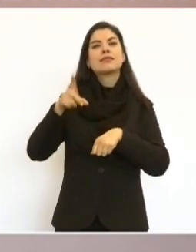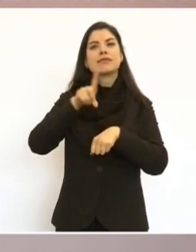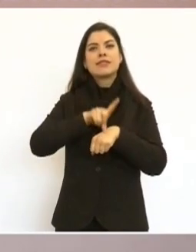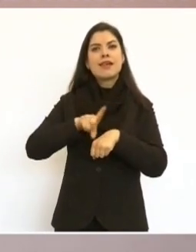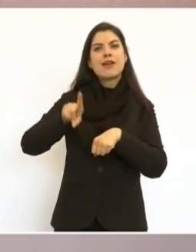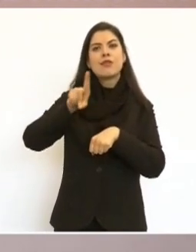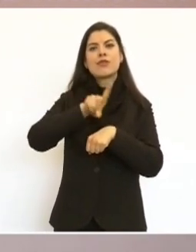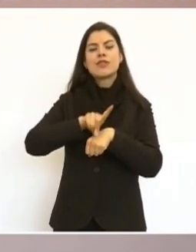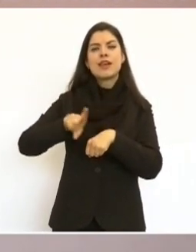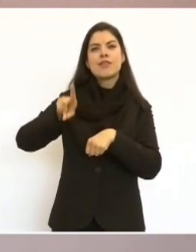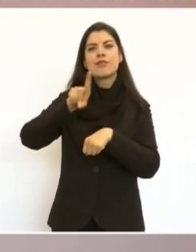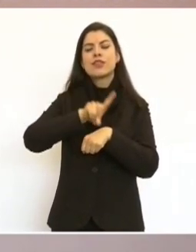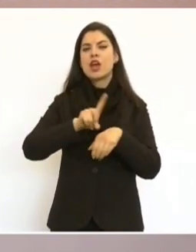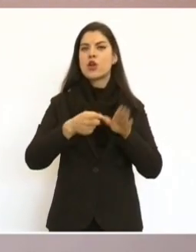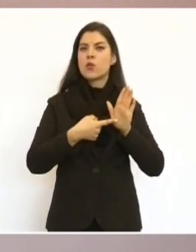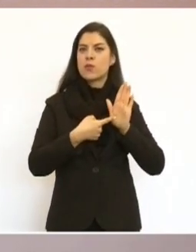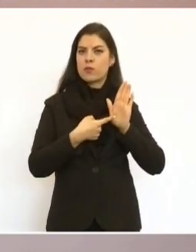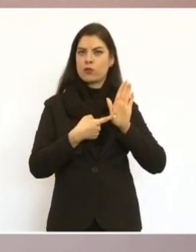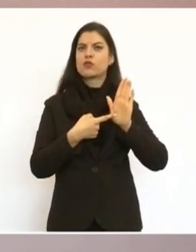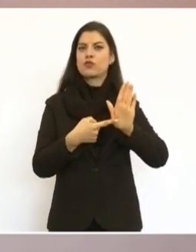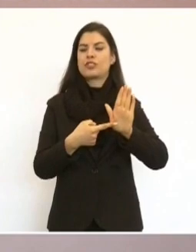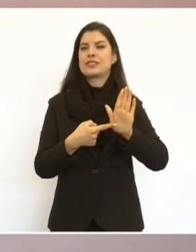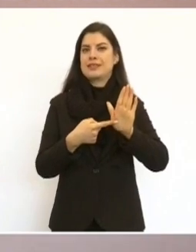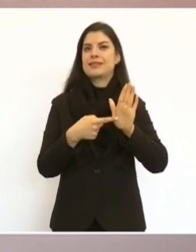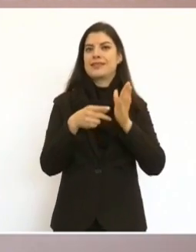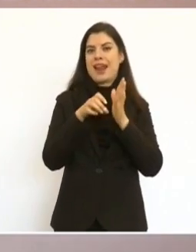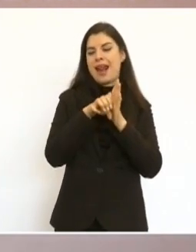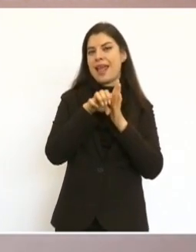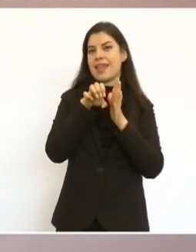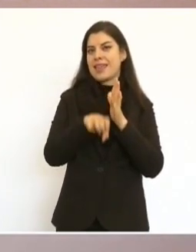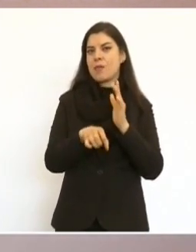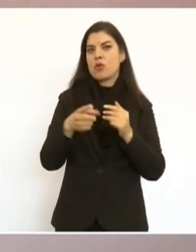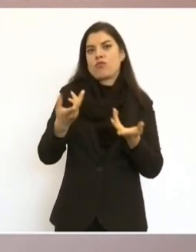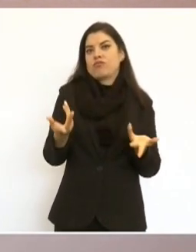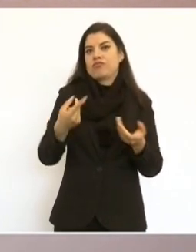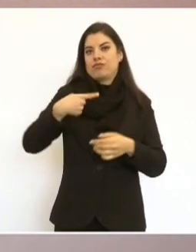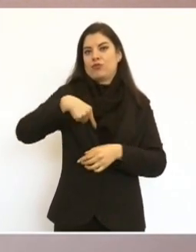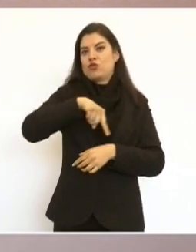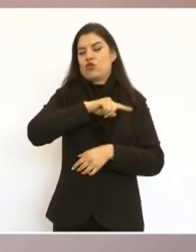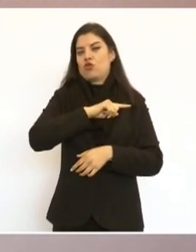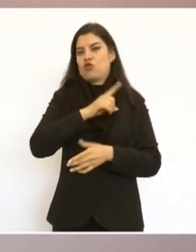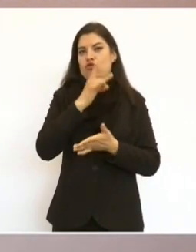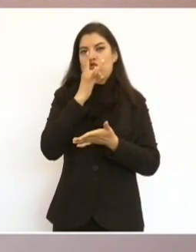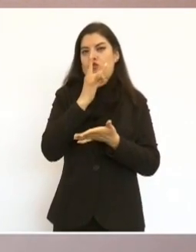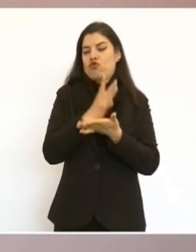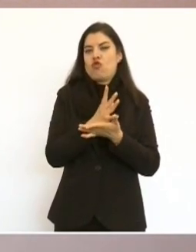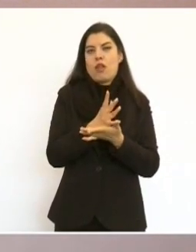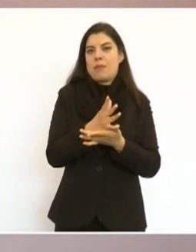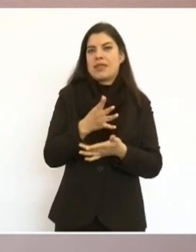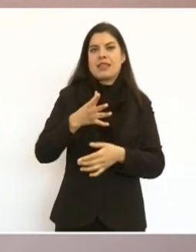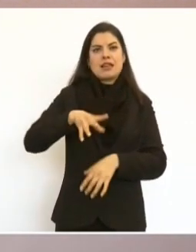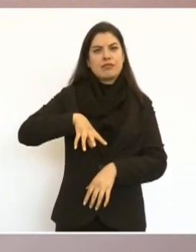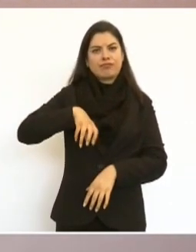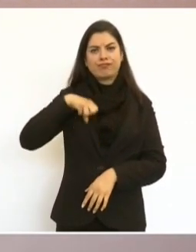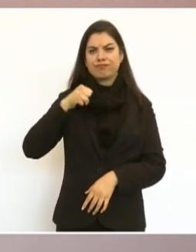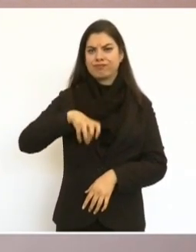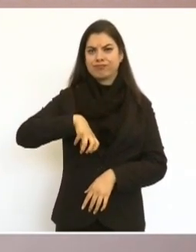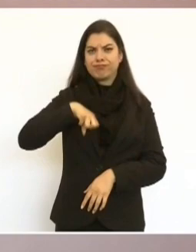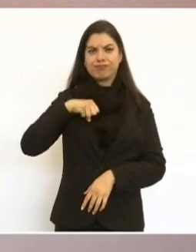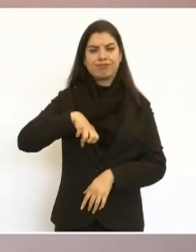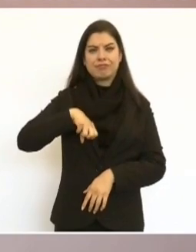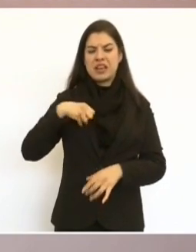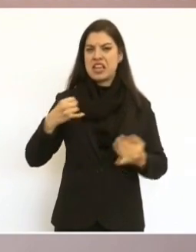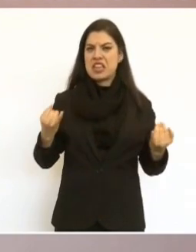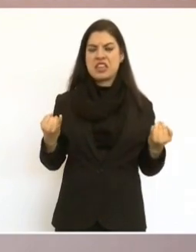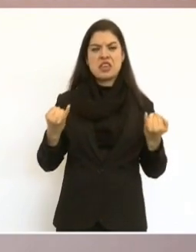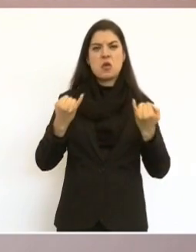no tenemos otra más que echarle también nosotros ganas y tener ese compromiso como servidores públicos de trabajar